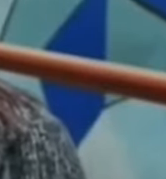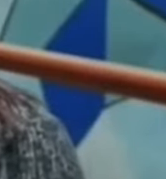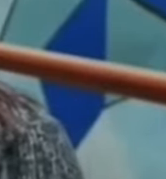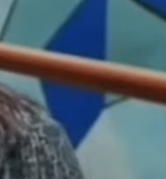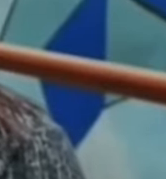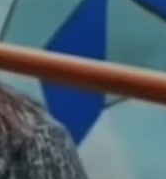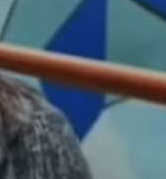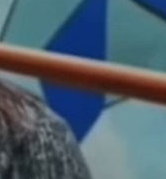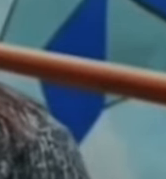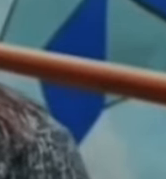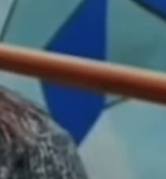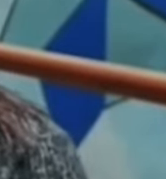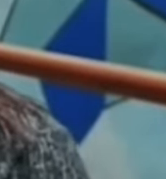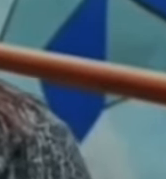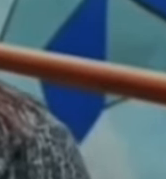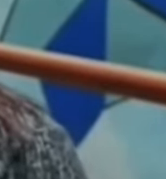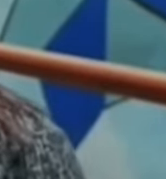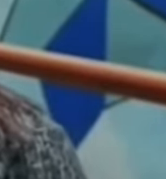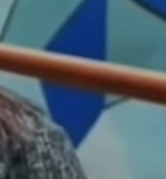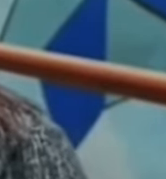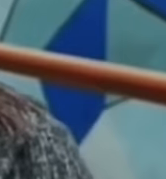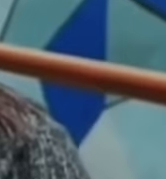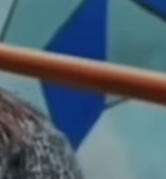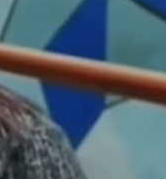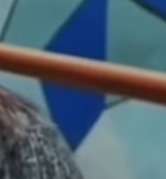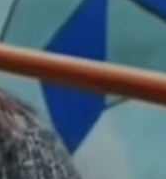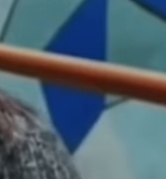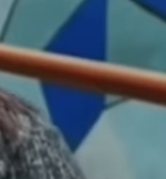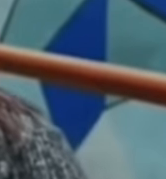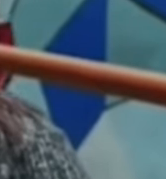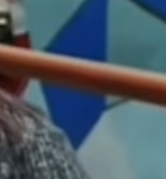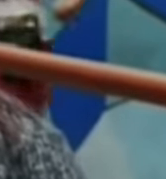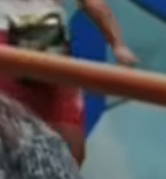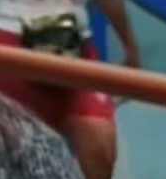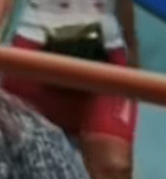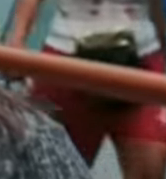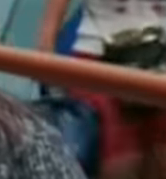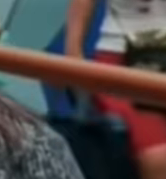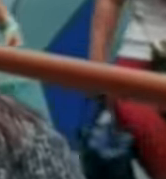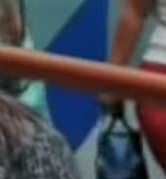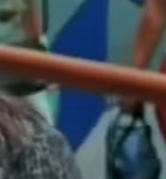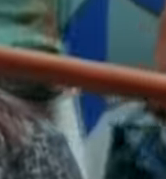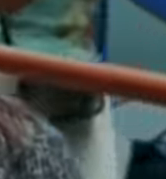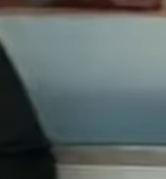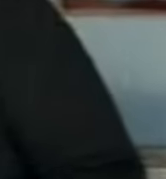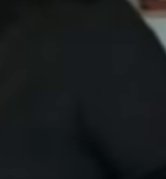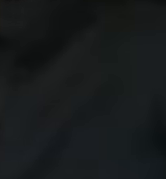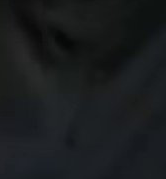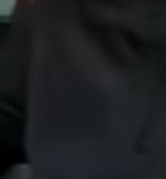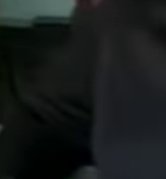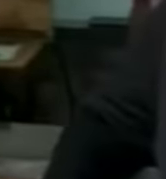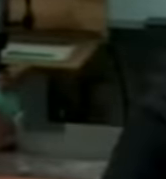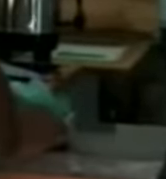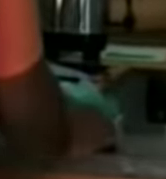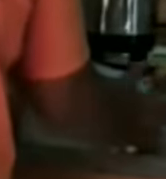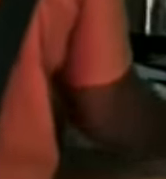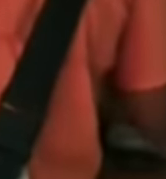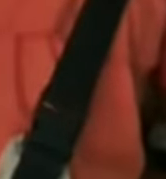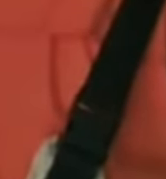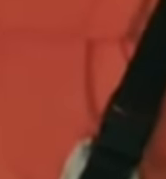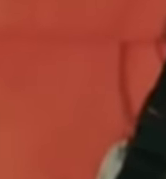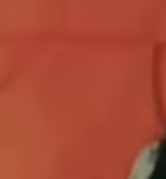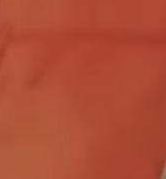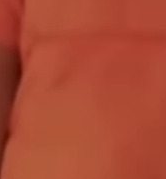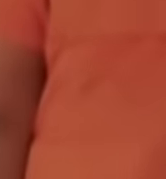No pasó ni una semana, o sea, en tres días. Ya el día viernes ya teníamos algunas cosas compradas y ya el sábado estábamos